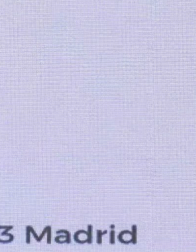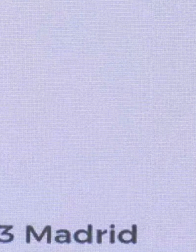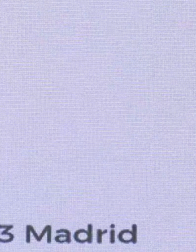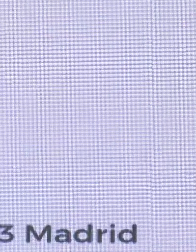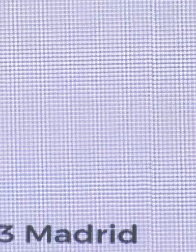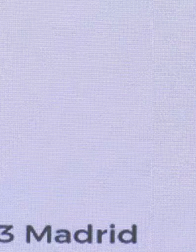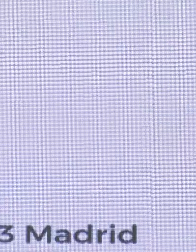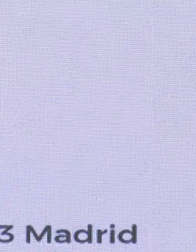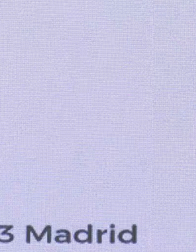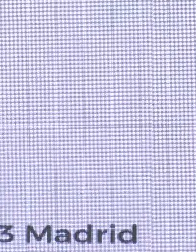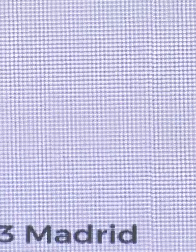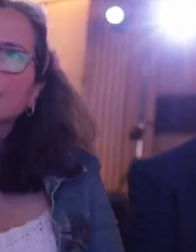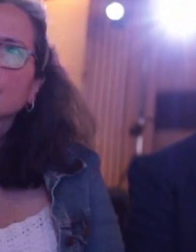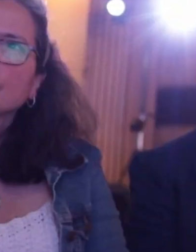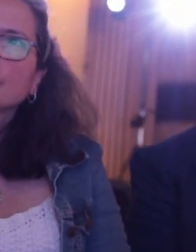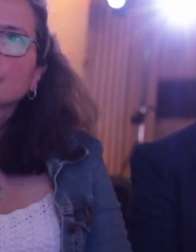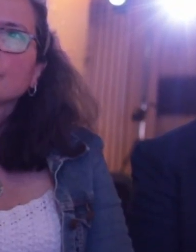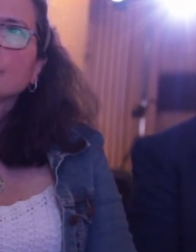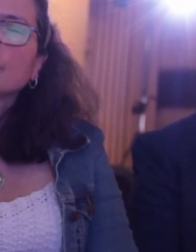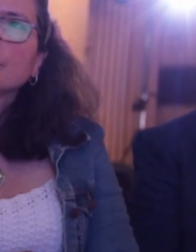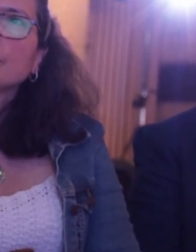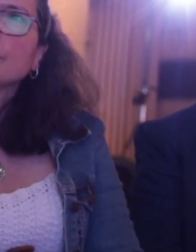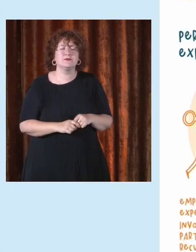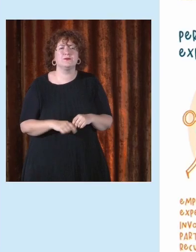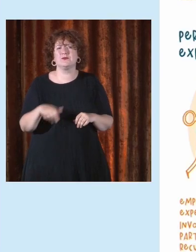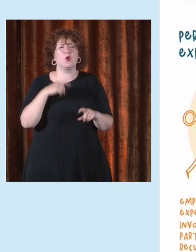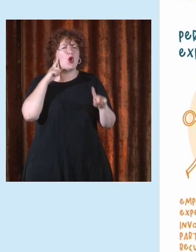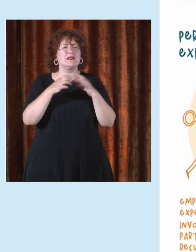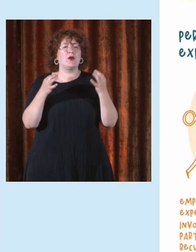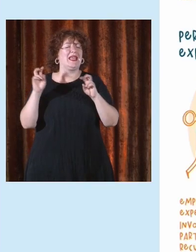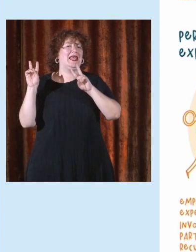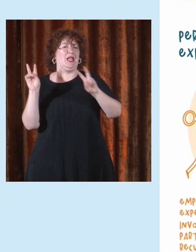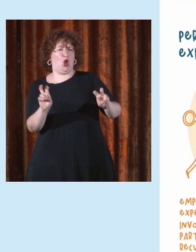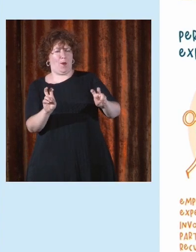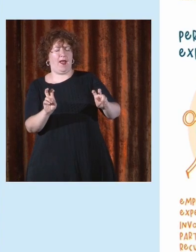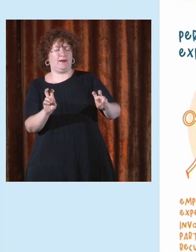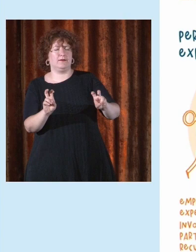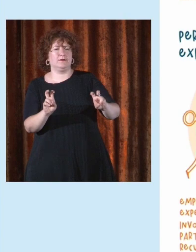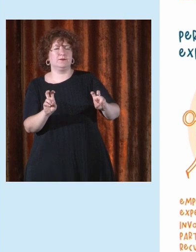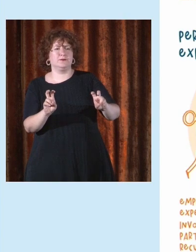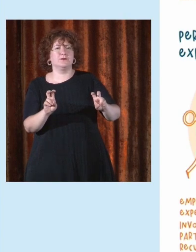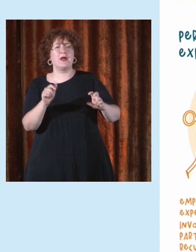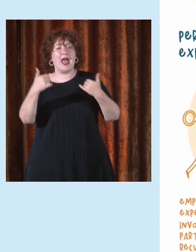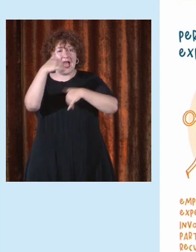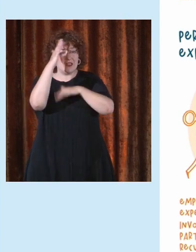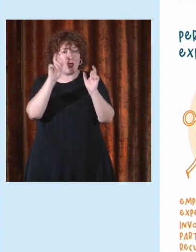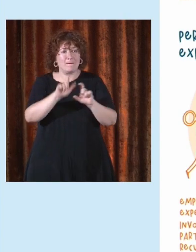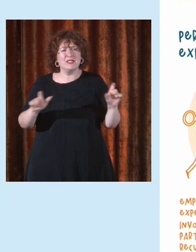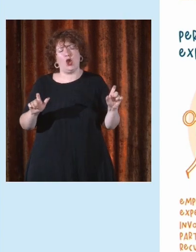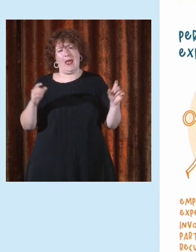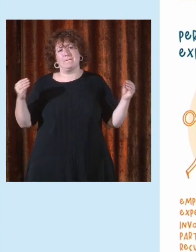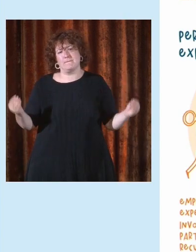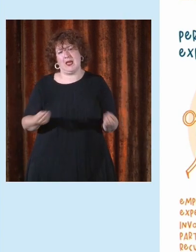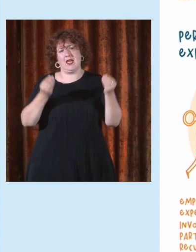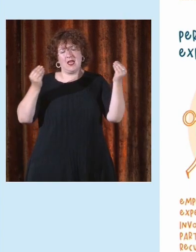a través de la transformación digital. ¿Y qué buscamos? Innovar. ¿Innovar para qué? Para mejorar la atención a las